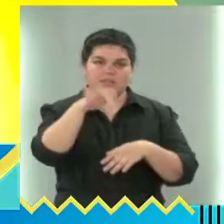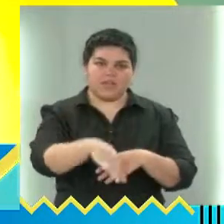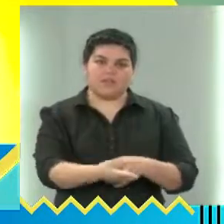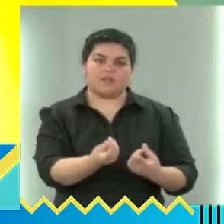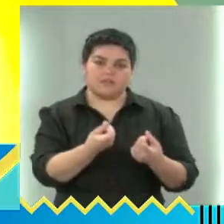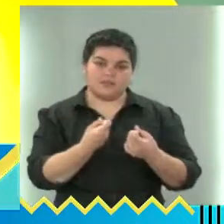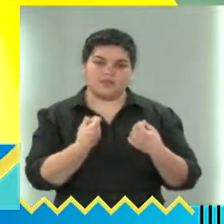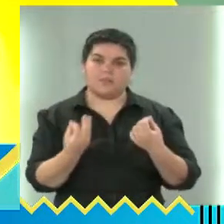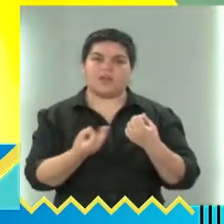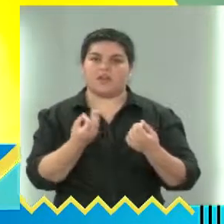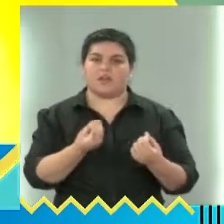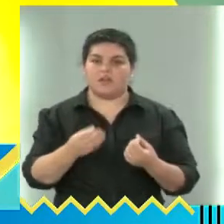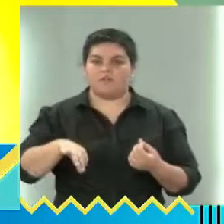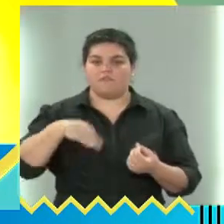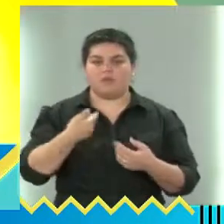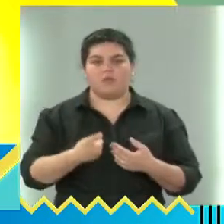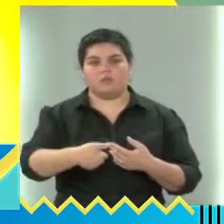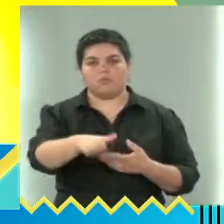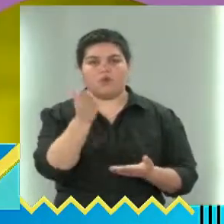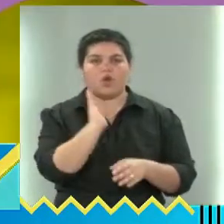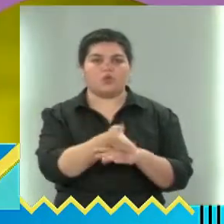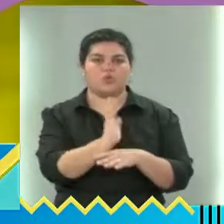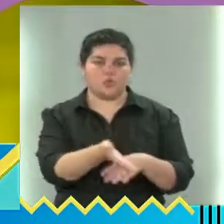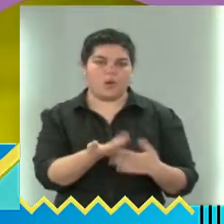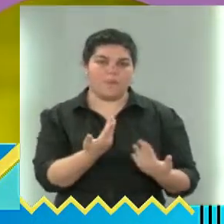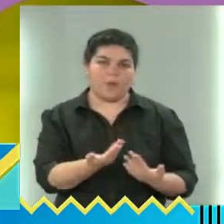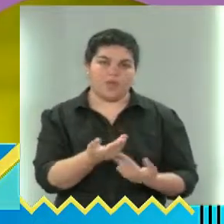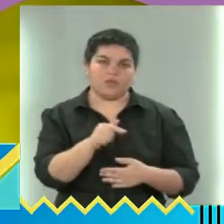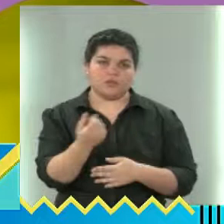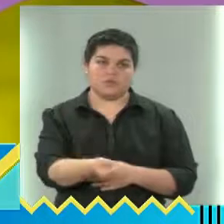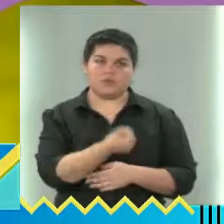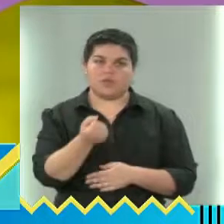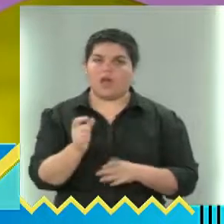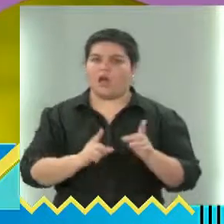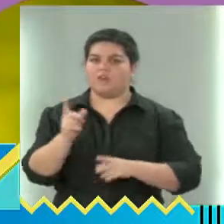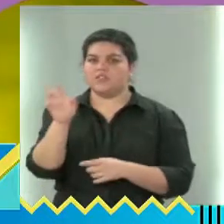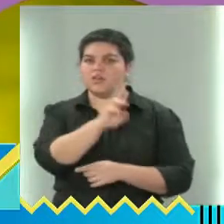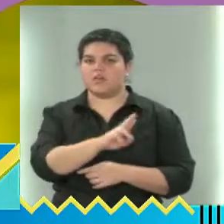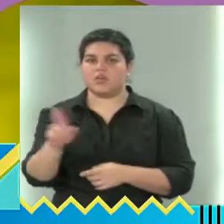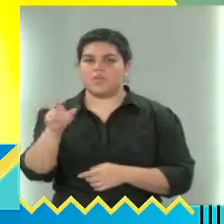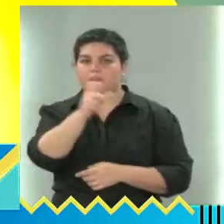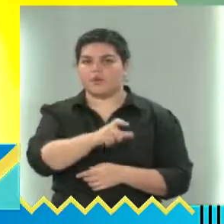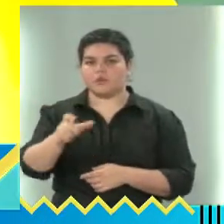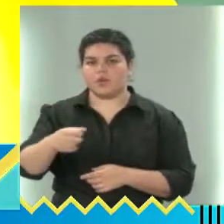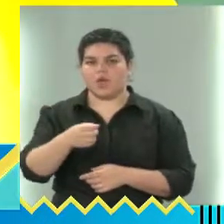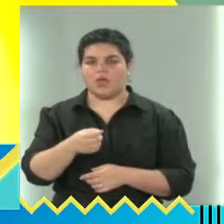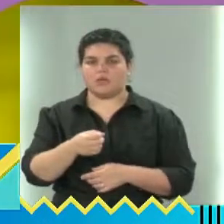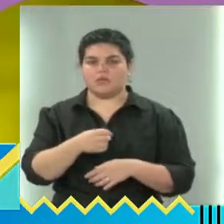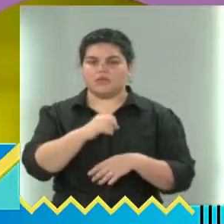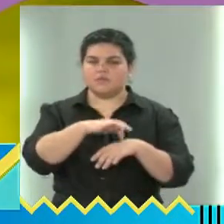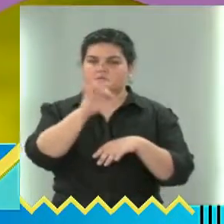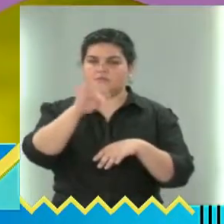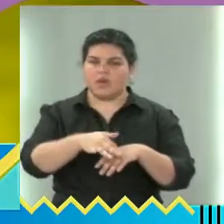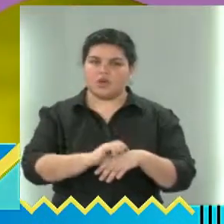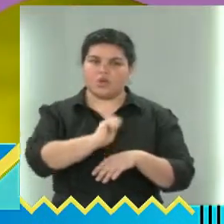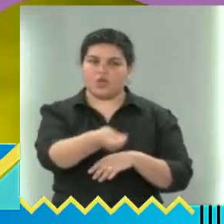continuar con su vida, nada más ni nada menos. Hay mucha gente que, por ejemplo, por cuestiones religiosas decide no donar sangre. Sí. Y ahí en ese caso, ¿cómo se trabaja?